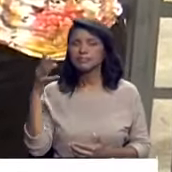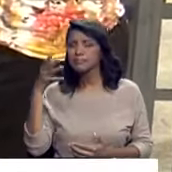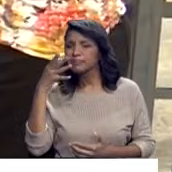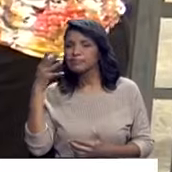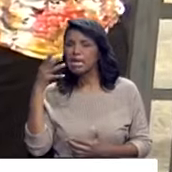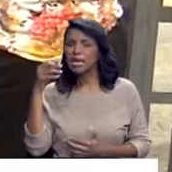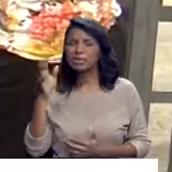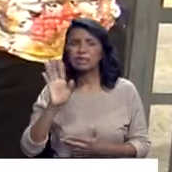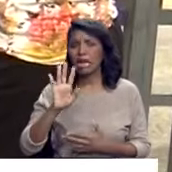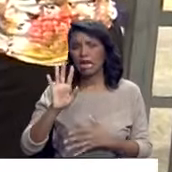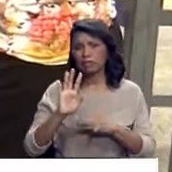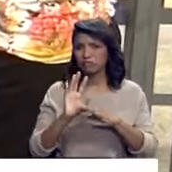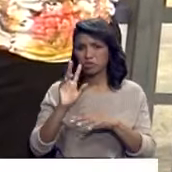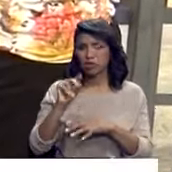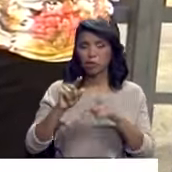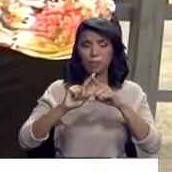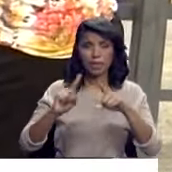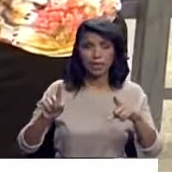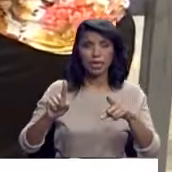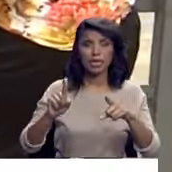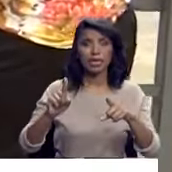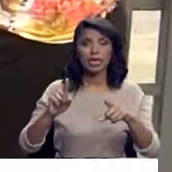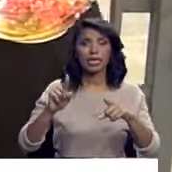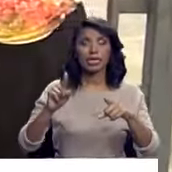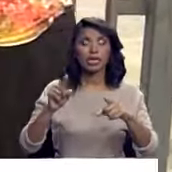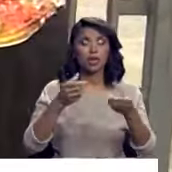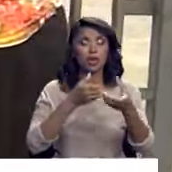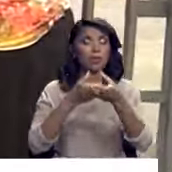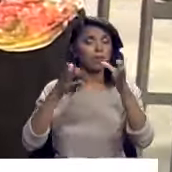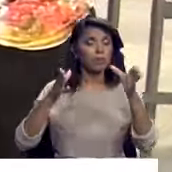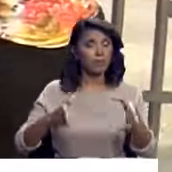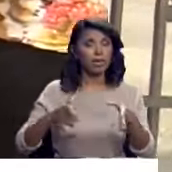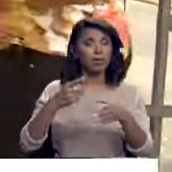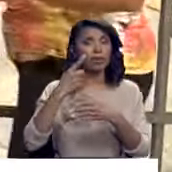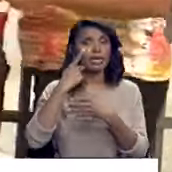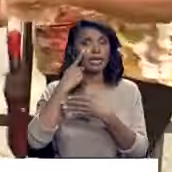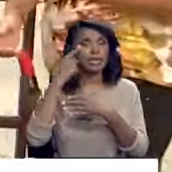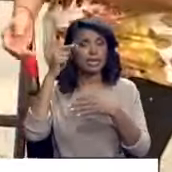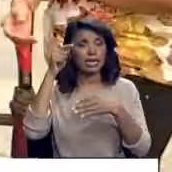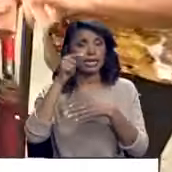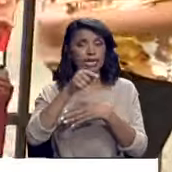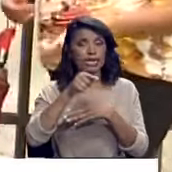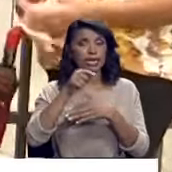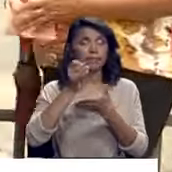en este lugar y sí se mantiene los bomberos para hacer posteriormente la prueba de